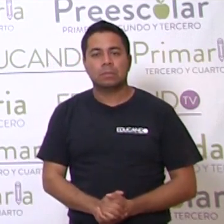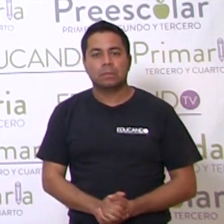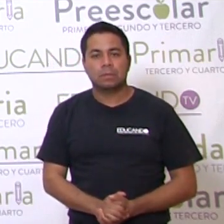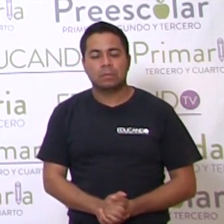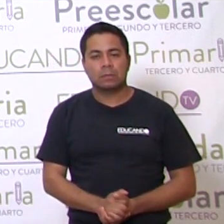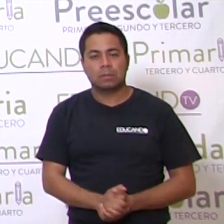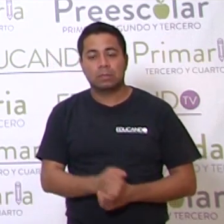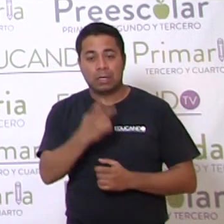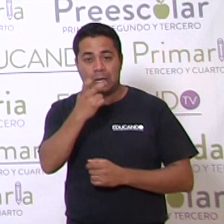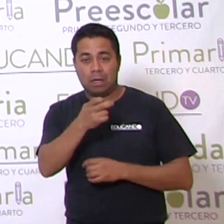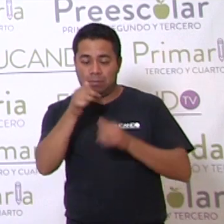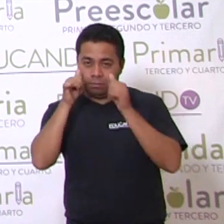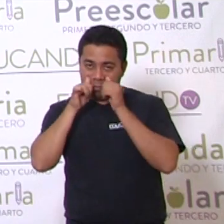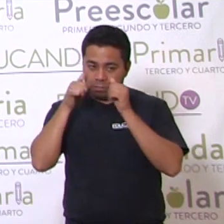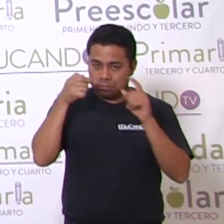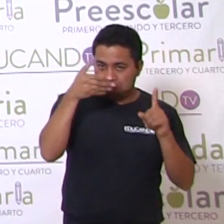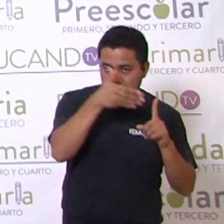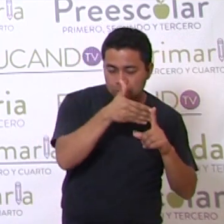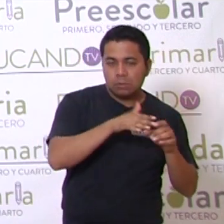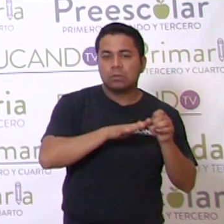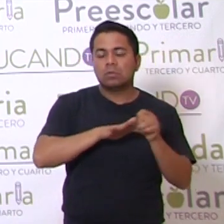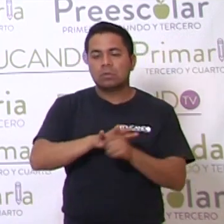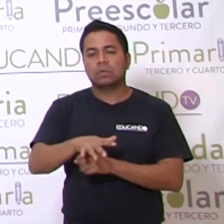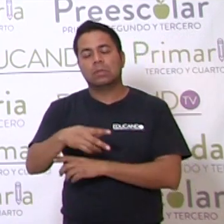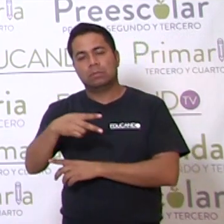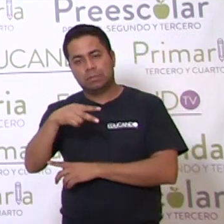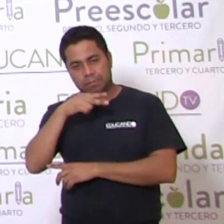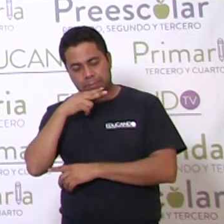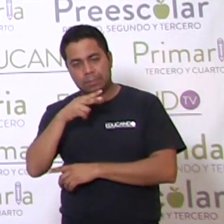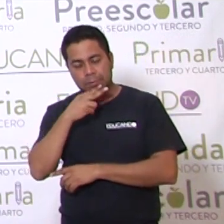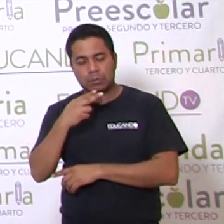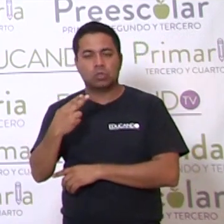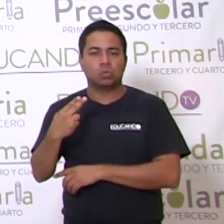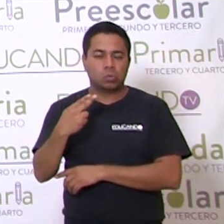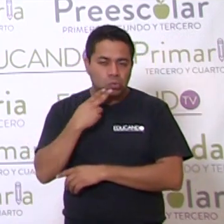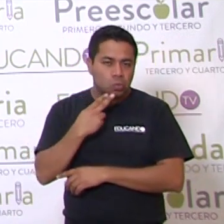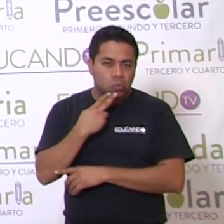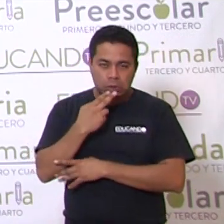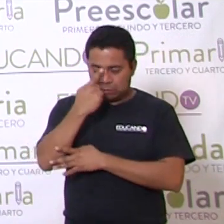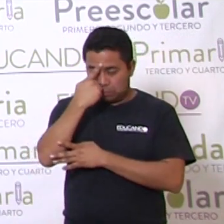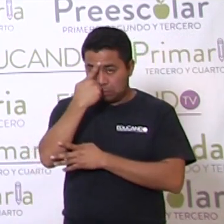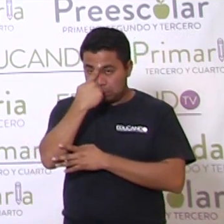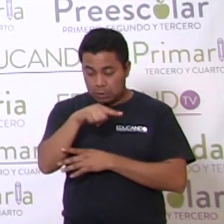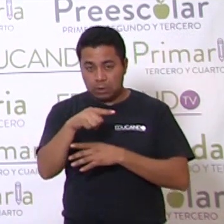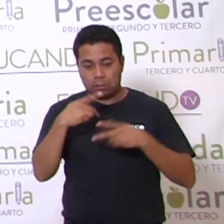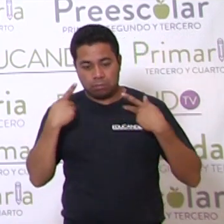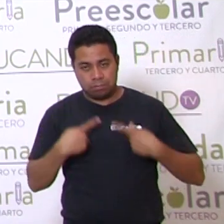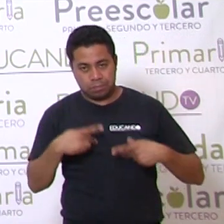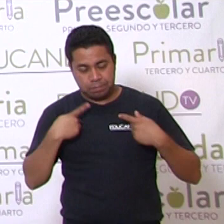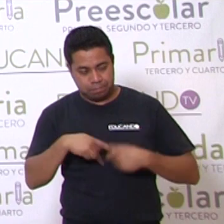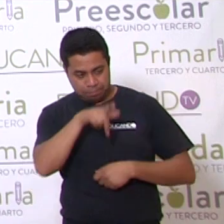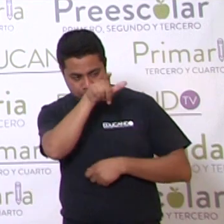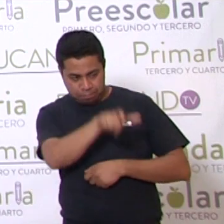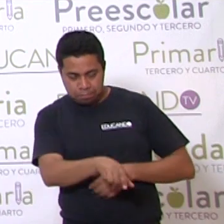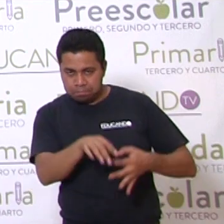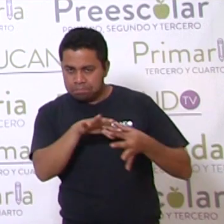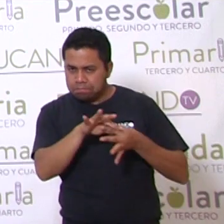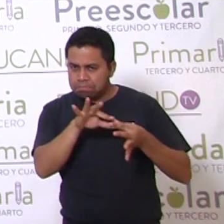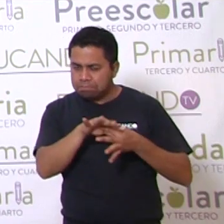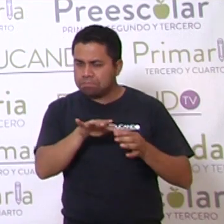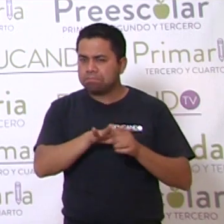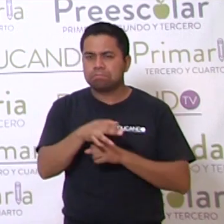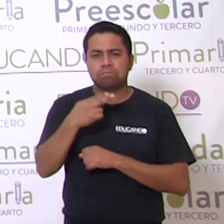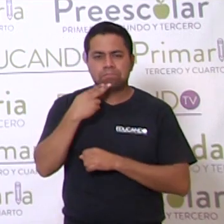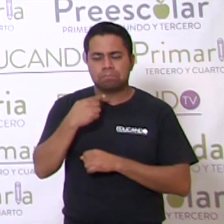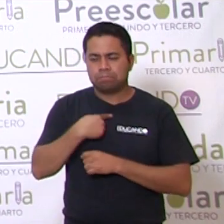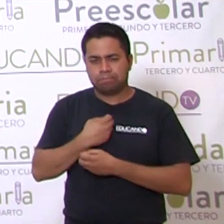esta partecita, a recordar cuáles son los verbos que se utilizan para describir personas. Y estamos hablando, te voy a